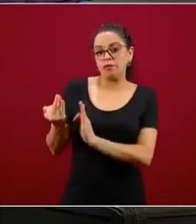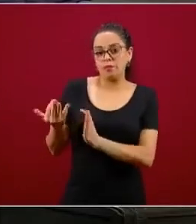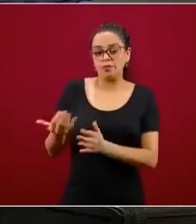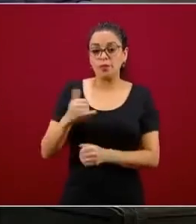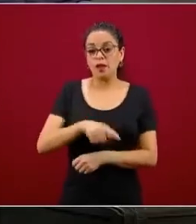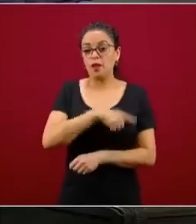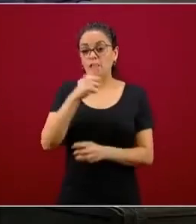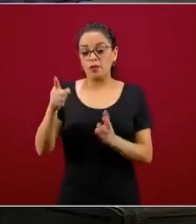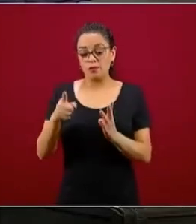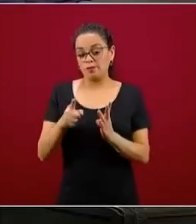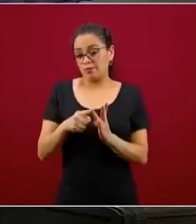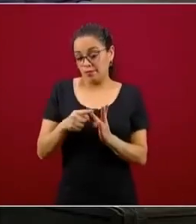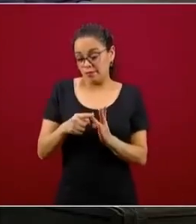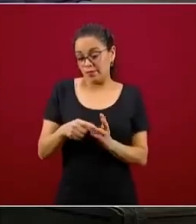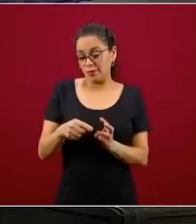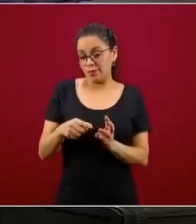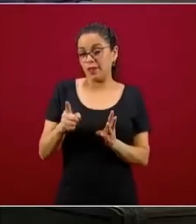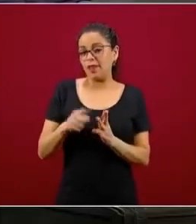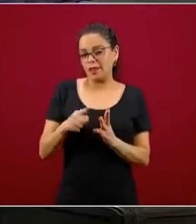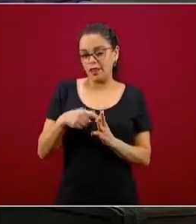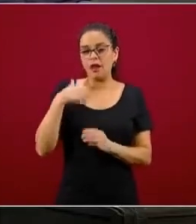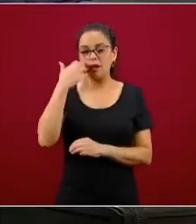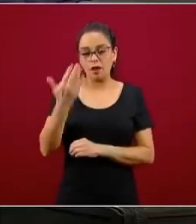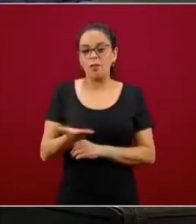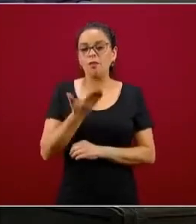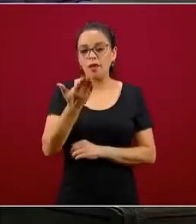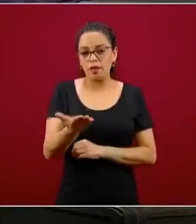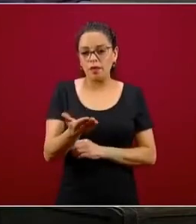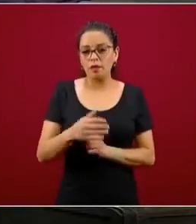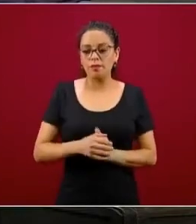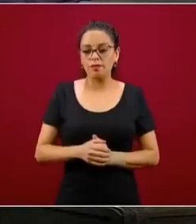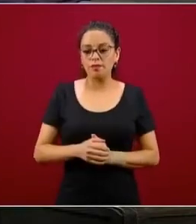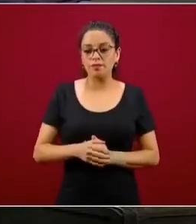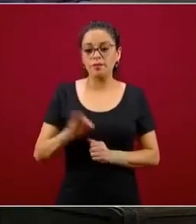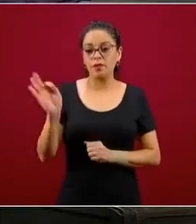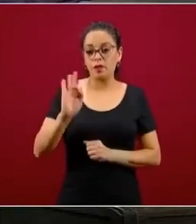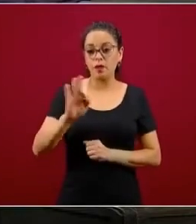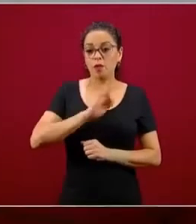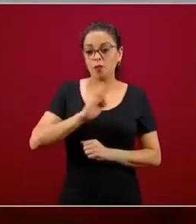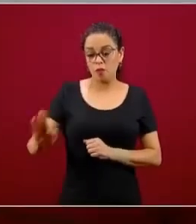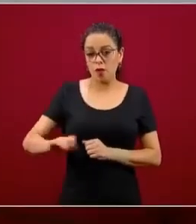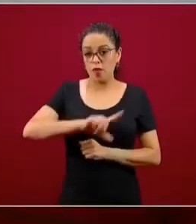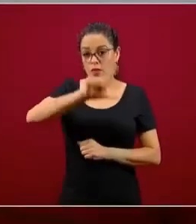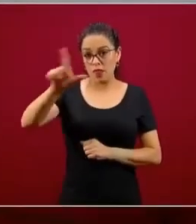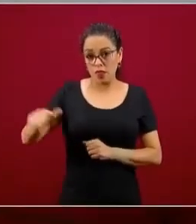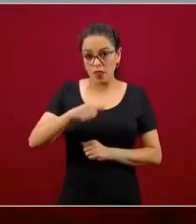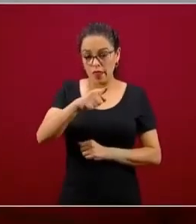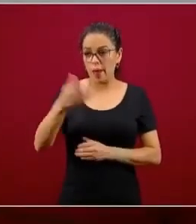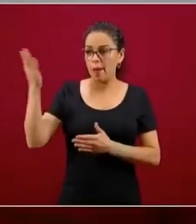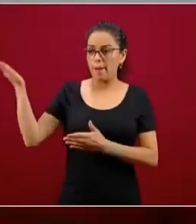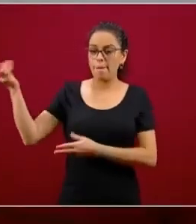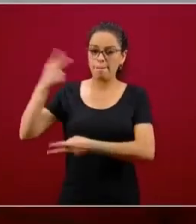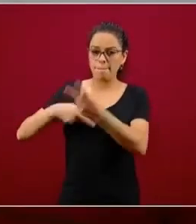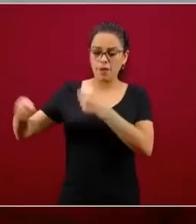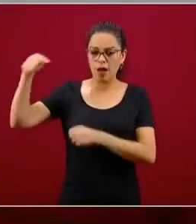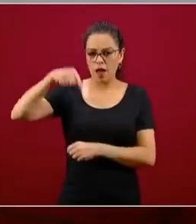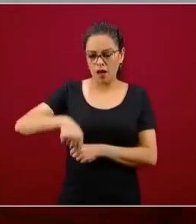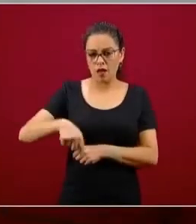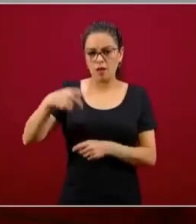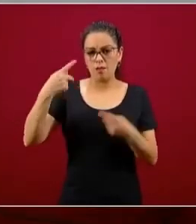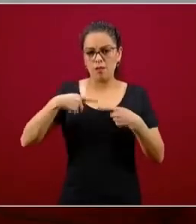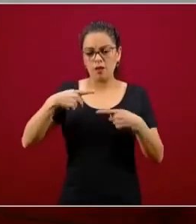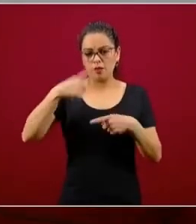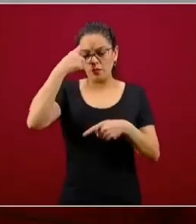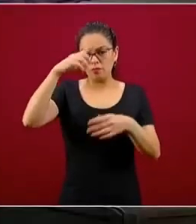tercera, más bien una petición, quisiera saber si hay probabilidades de que más adelante nos traigan a un experto para que nos platique sobre